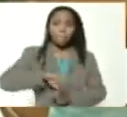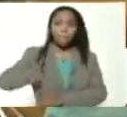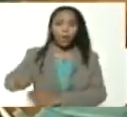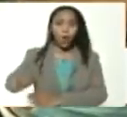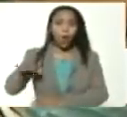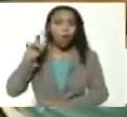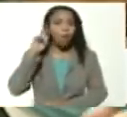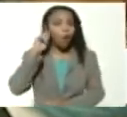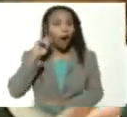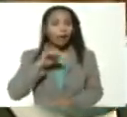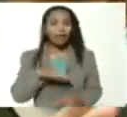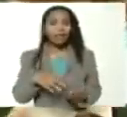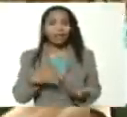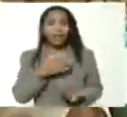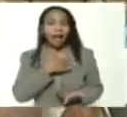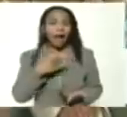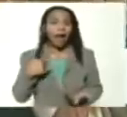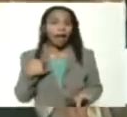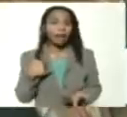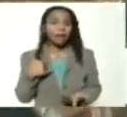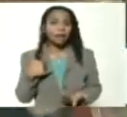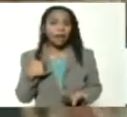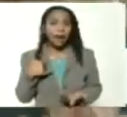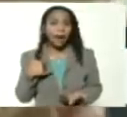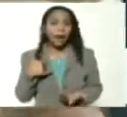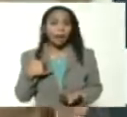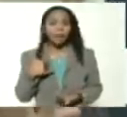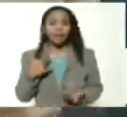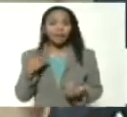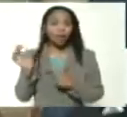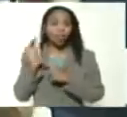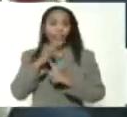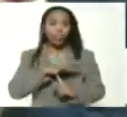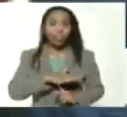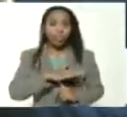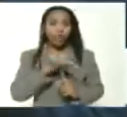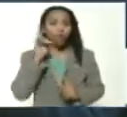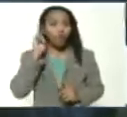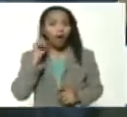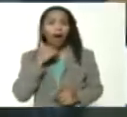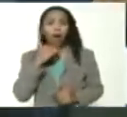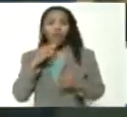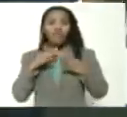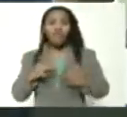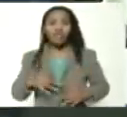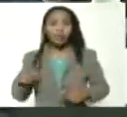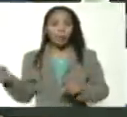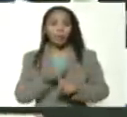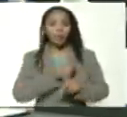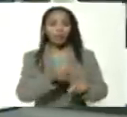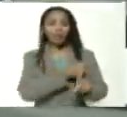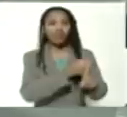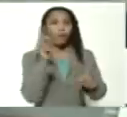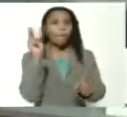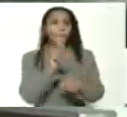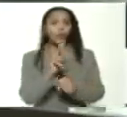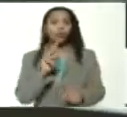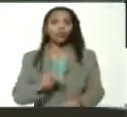mujer, de querer diezmarla incluso físicamente por la vía de la